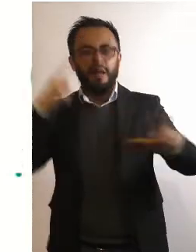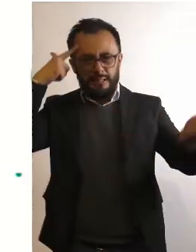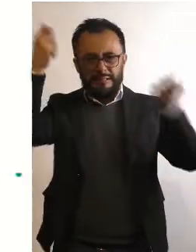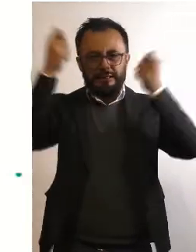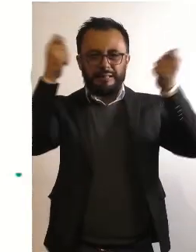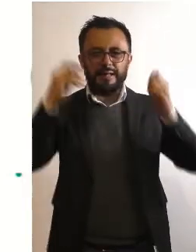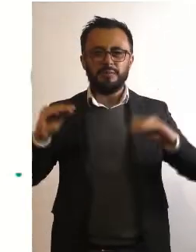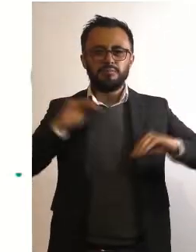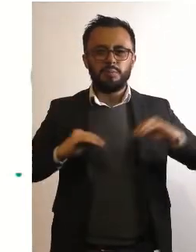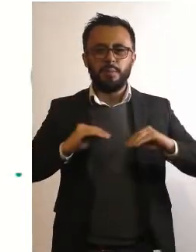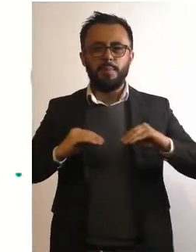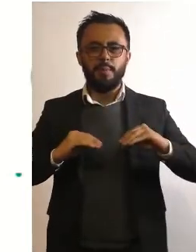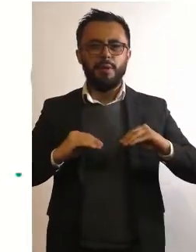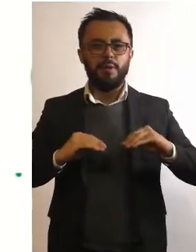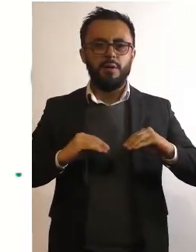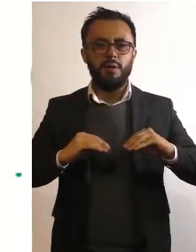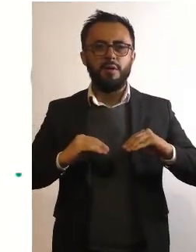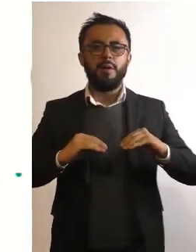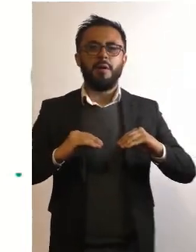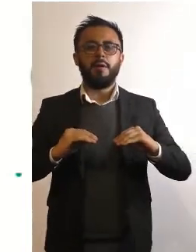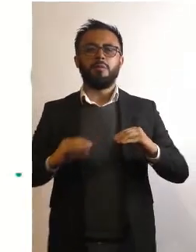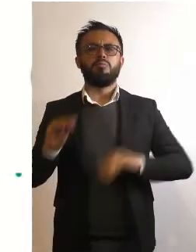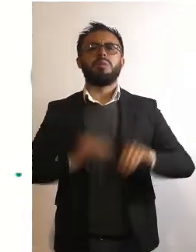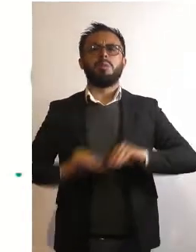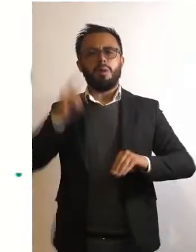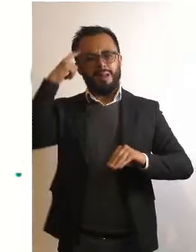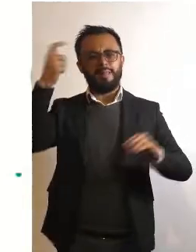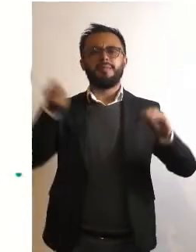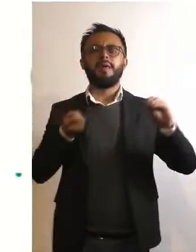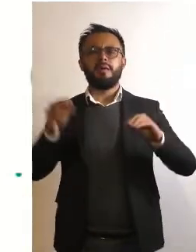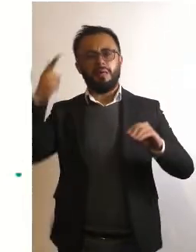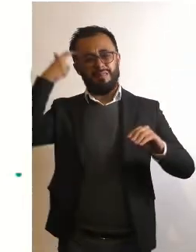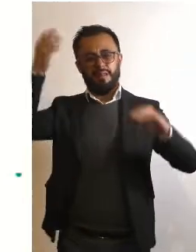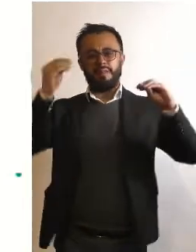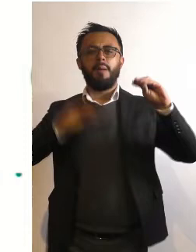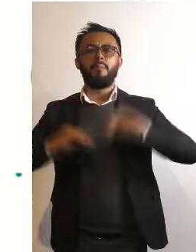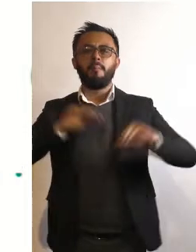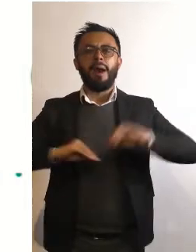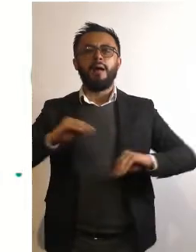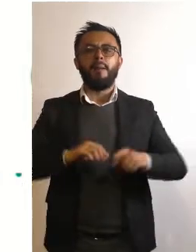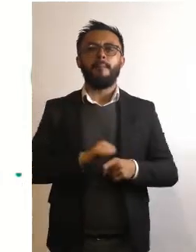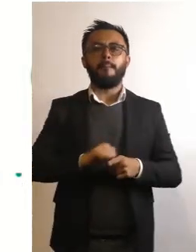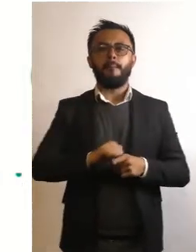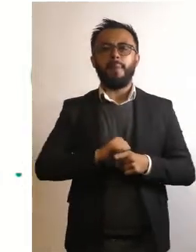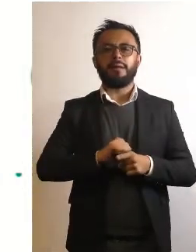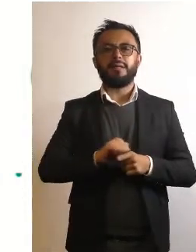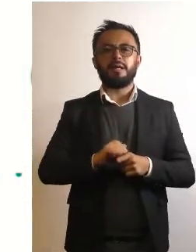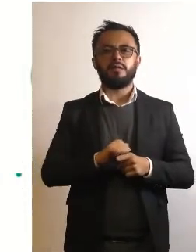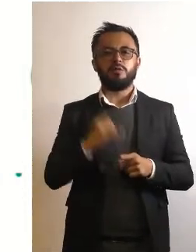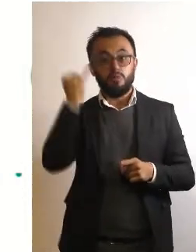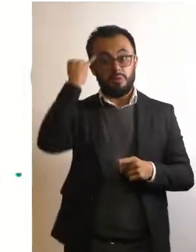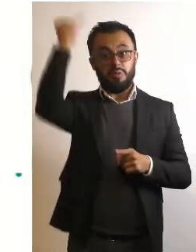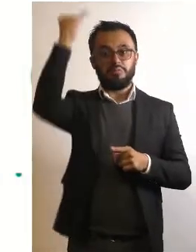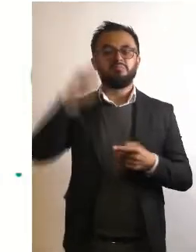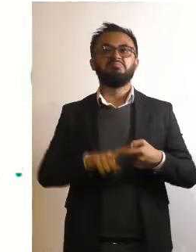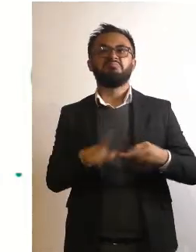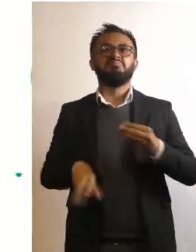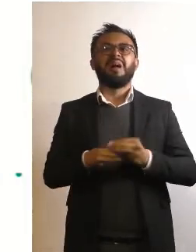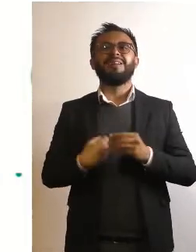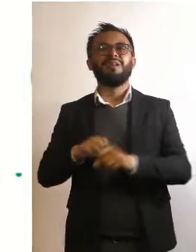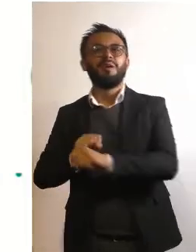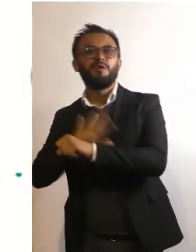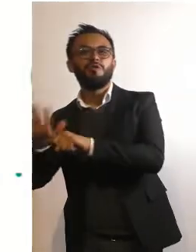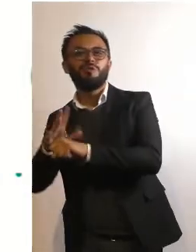Al retornar a la universidad para los procesos de alternancia, incorporamos los protocolos de bioseguridad